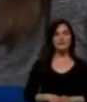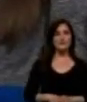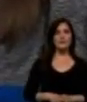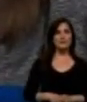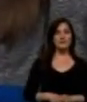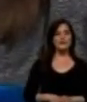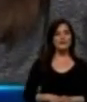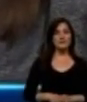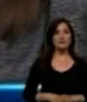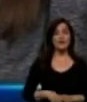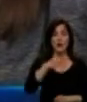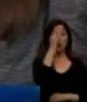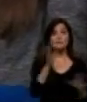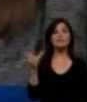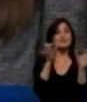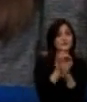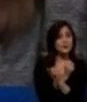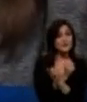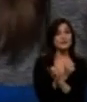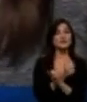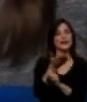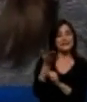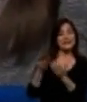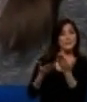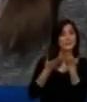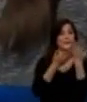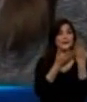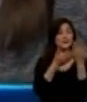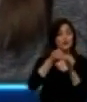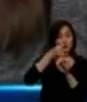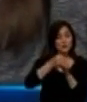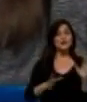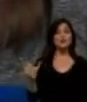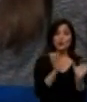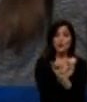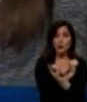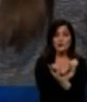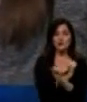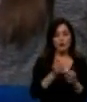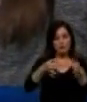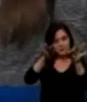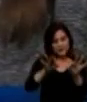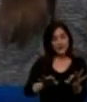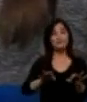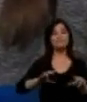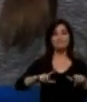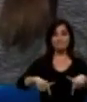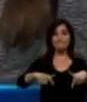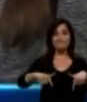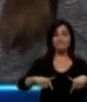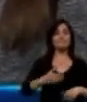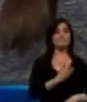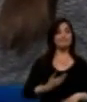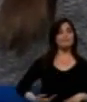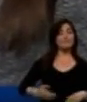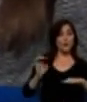¿Cómo están, Milton, amigos? Buenas noches, así es, llegamos ya al evento culminante de esta noche tras la posesión oficial como presidente constitucional